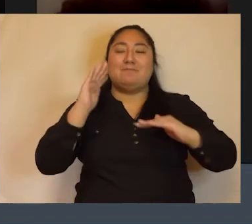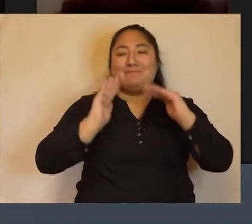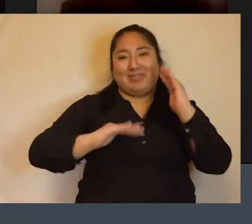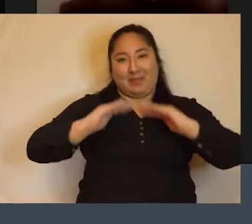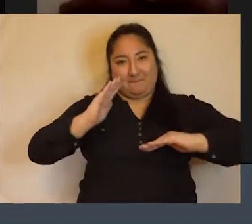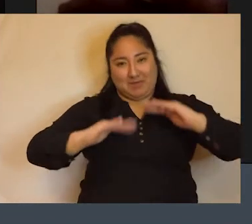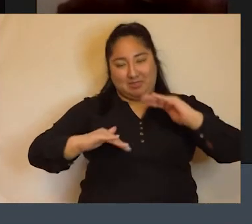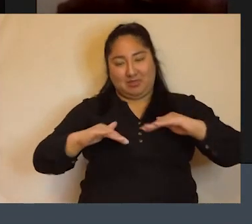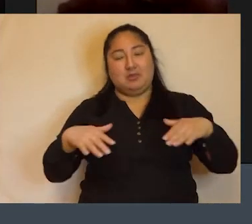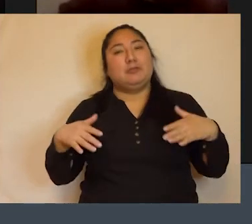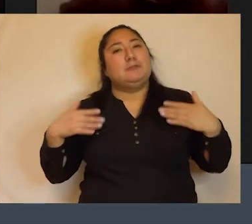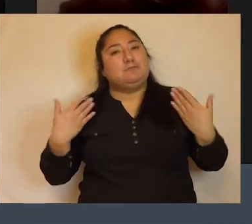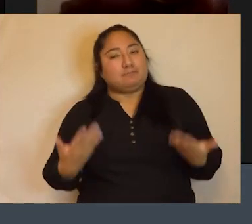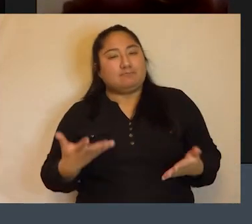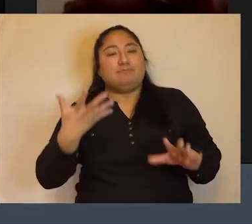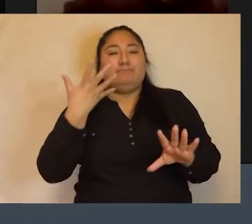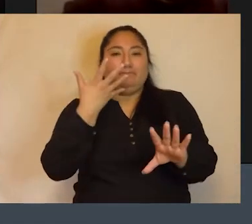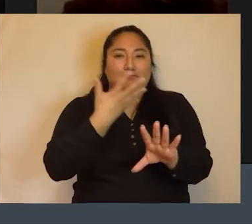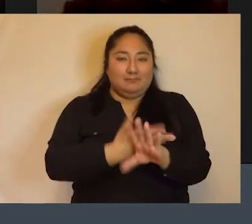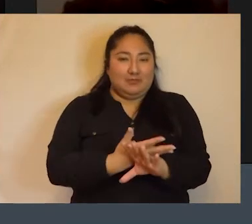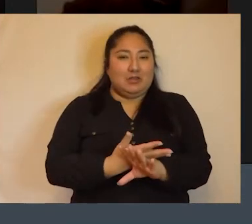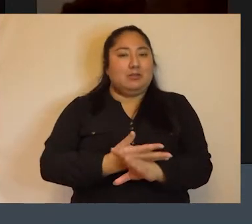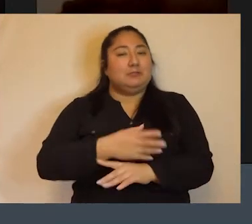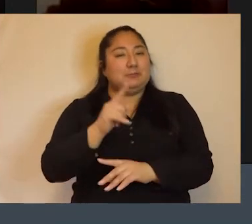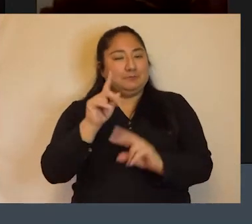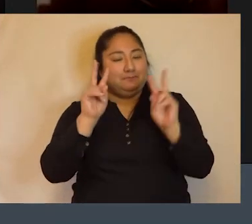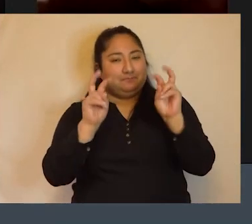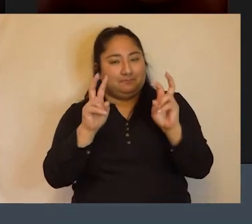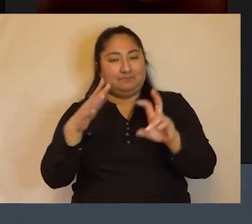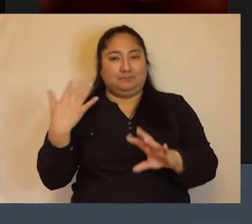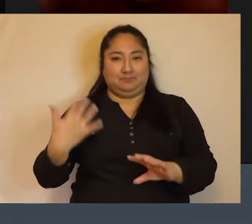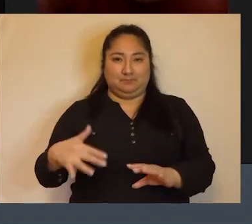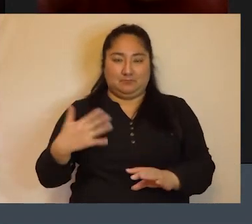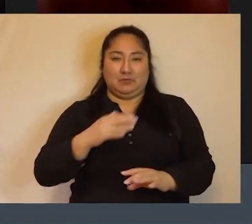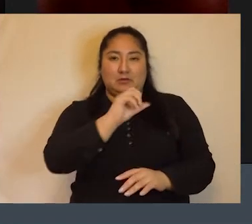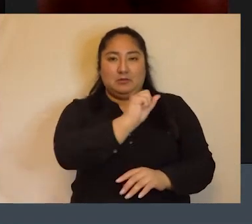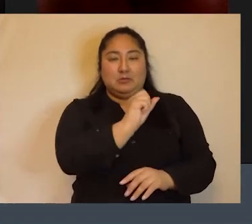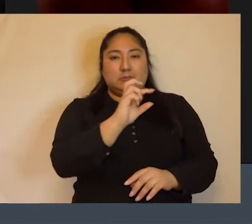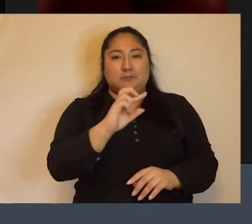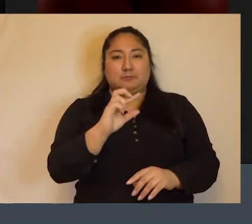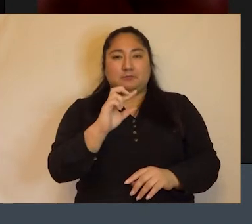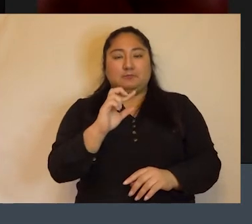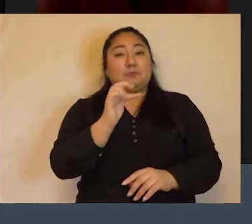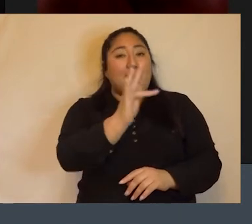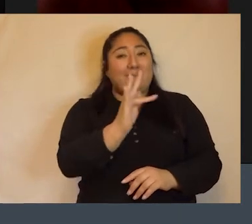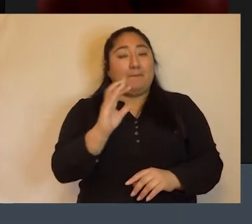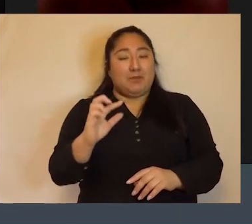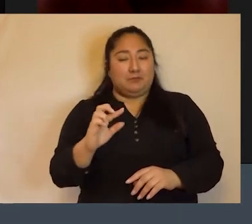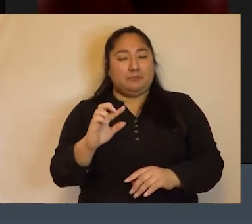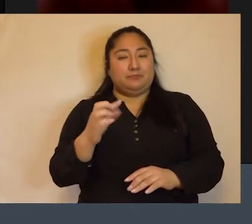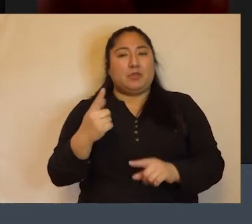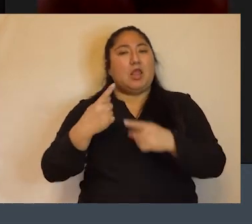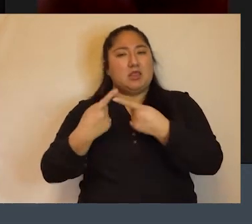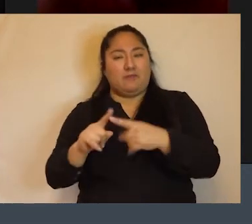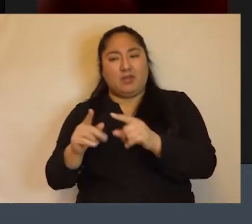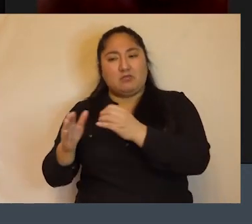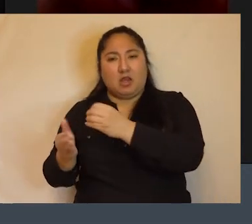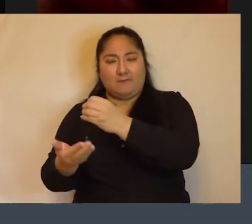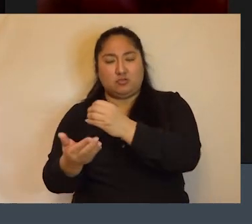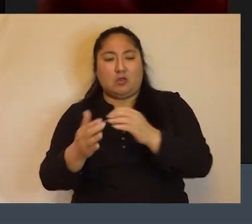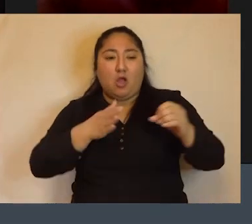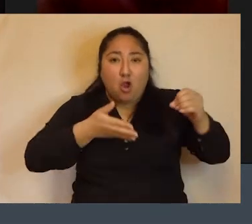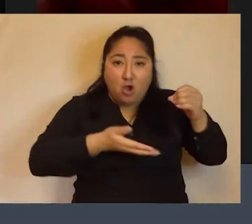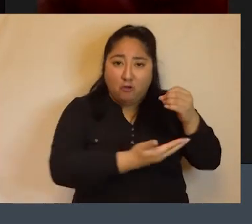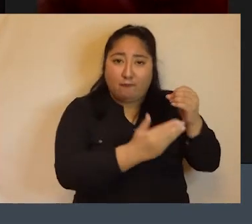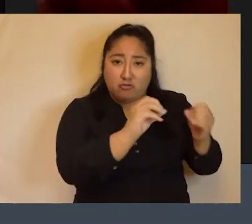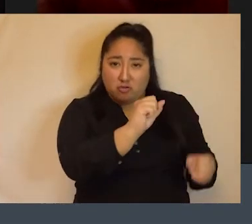de algunos títulos. Ahora, hay una garantía que tienen los fondos de AFP que es distinto de la bolsa en general.